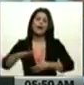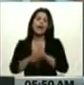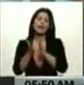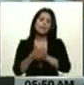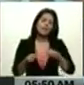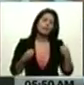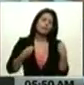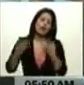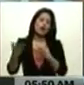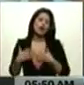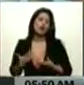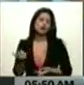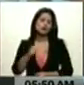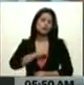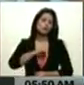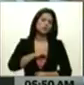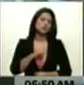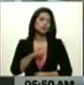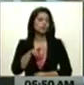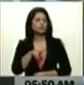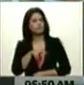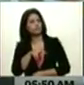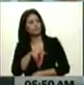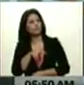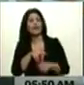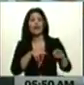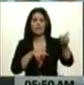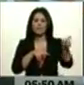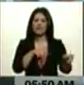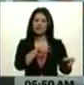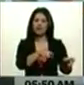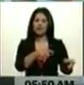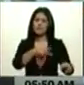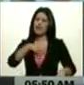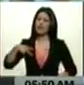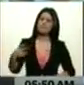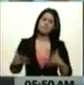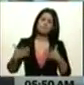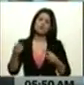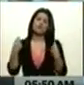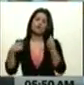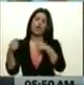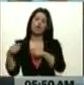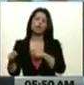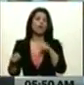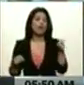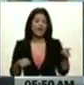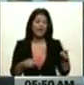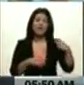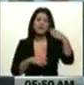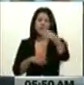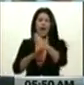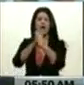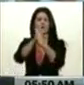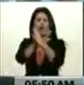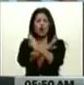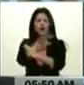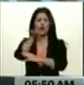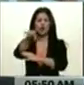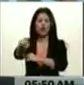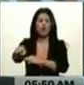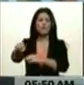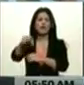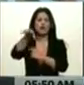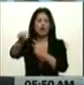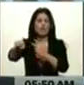cuadro. ¿Ustedes creen que ese que va a comprar los bultos de harina pan, que los saca en Petare, vaya a hacer la cola en un supermercado y es que compra un bulto,